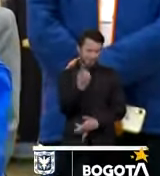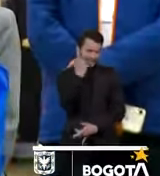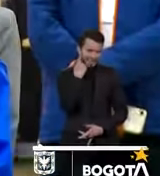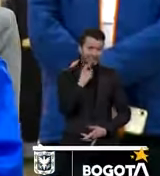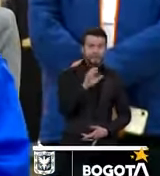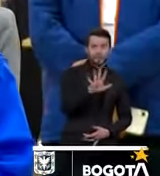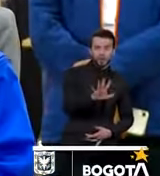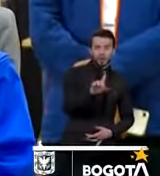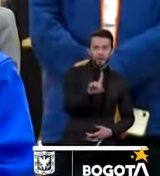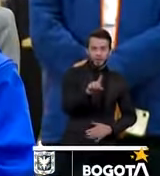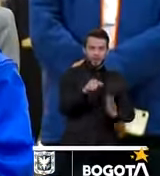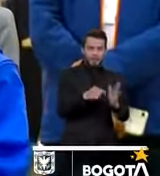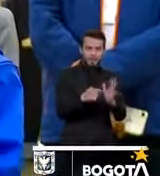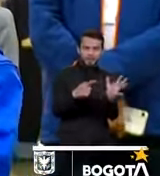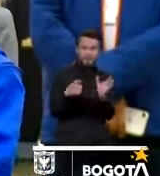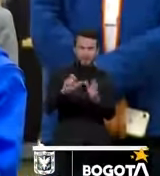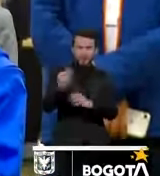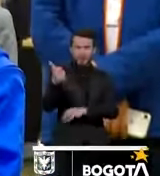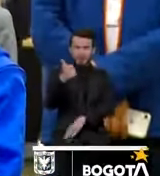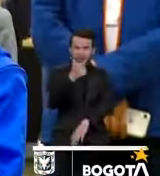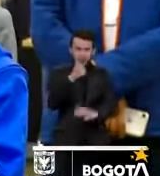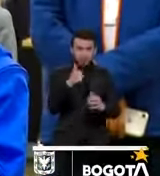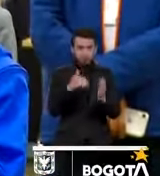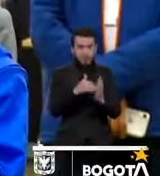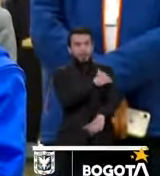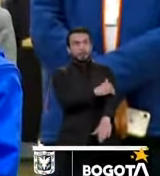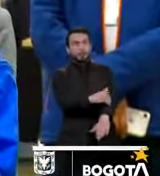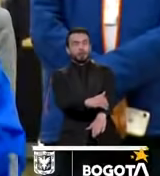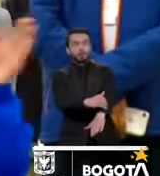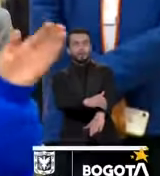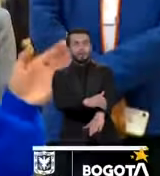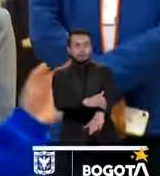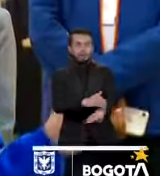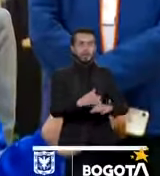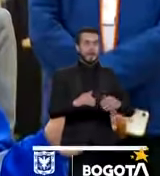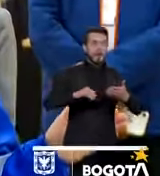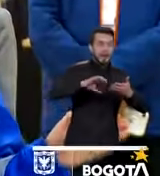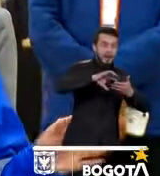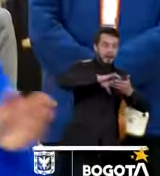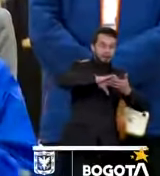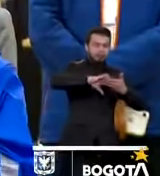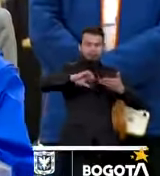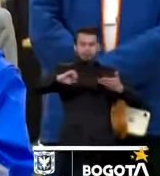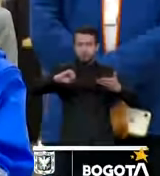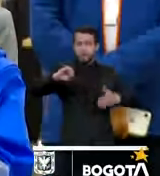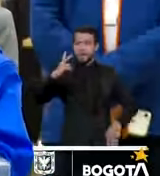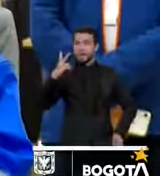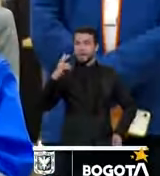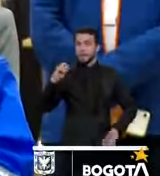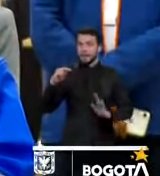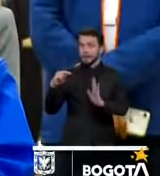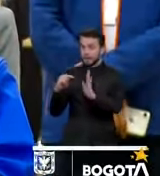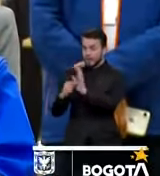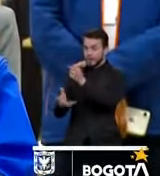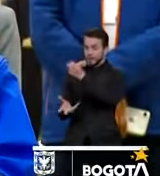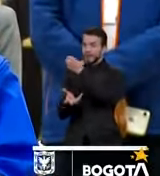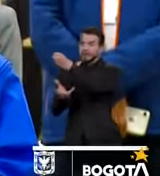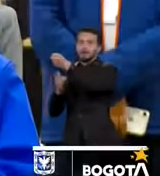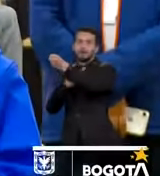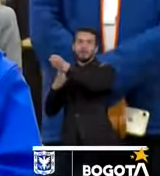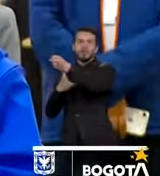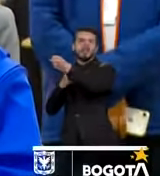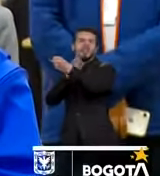el día de ayer, por lo menos 20.000 van para el sector salud. Así lo pidieron quienes donaron.